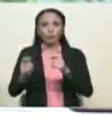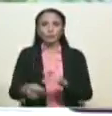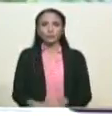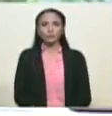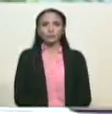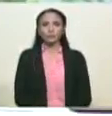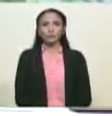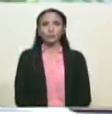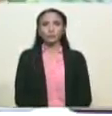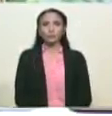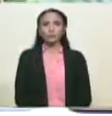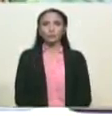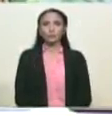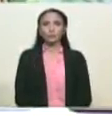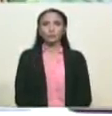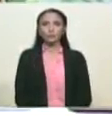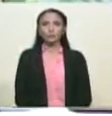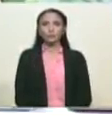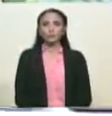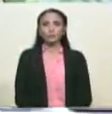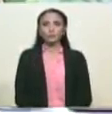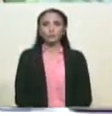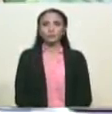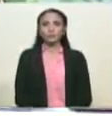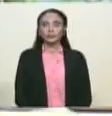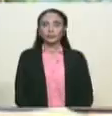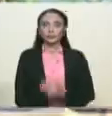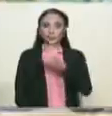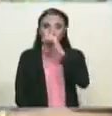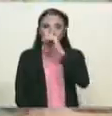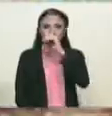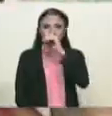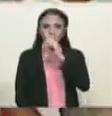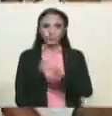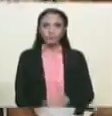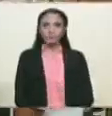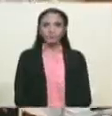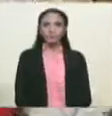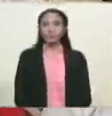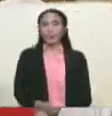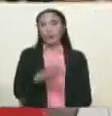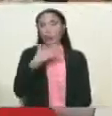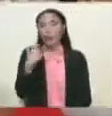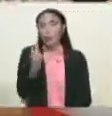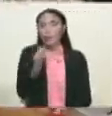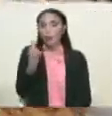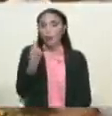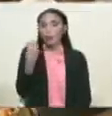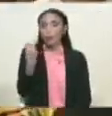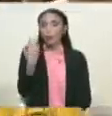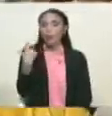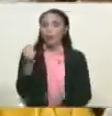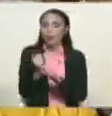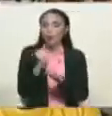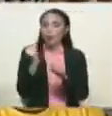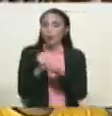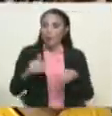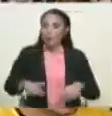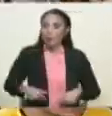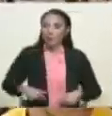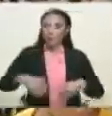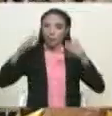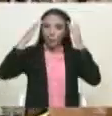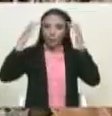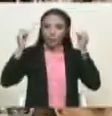mejor de la clase obrera en cuanto a compromiso, a capacidad de trabajo, a